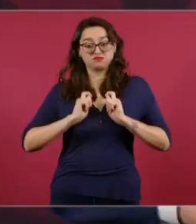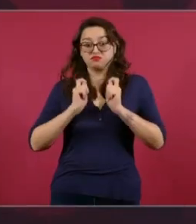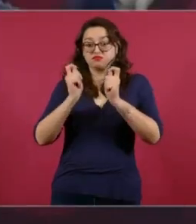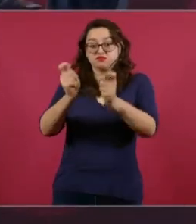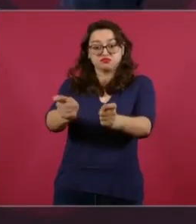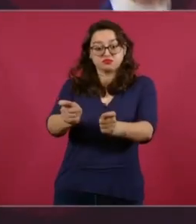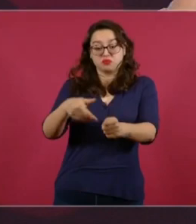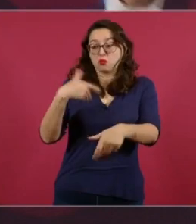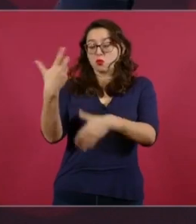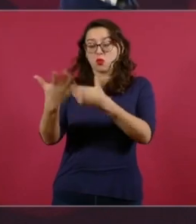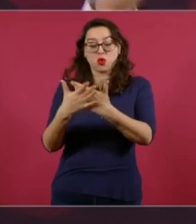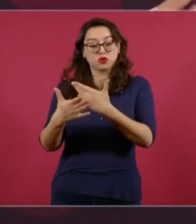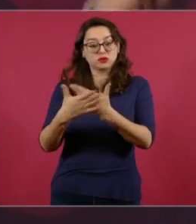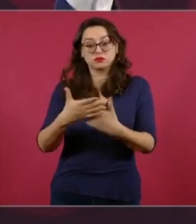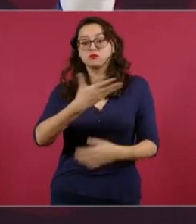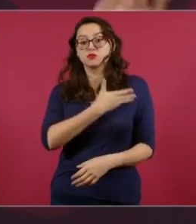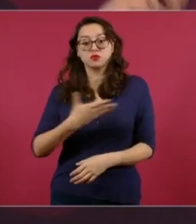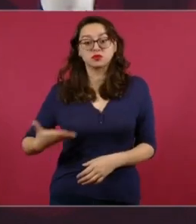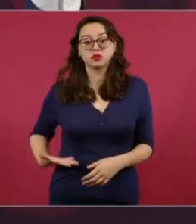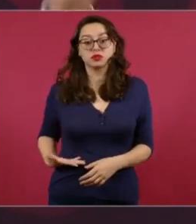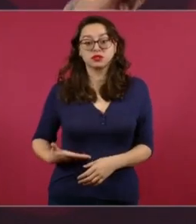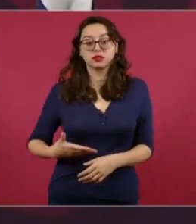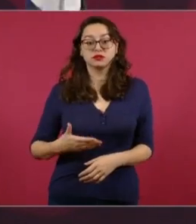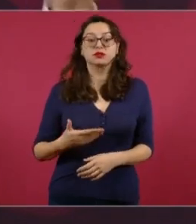pero lo que viene